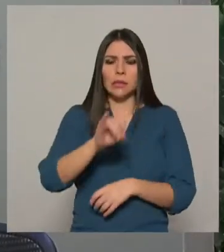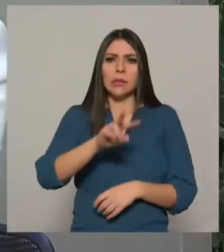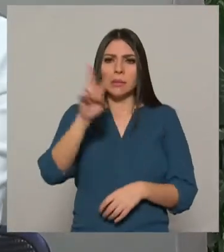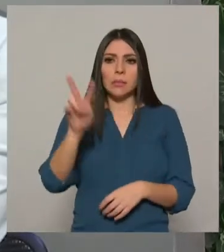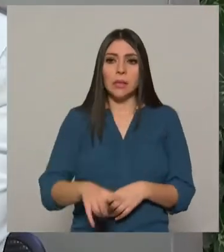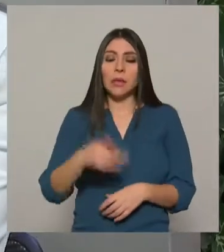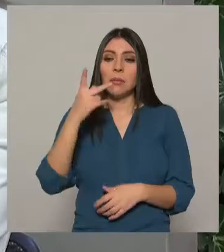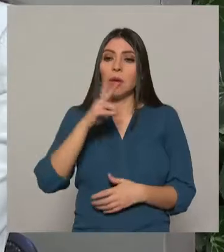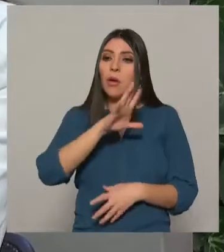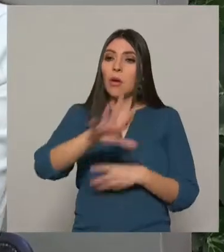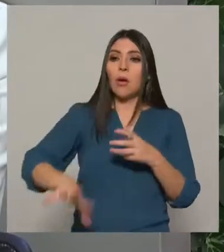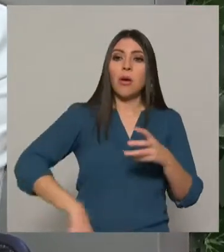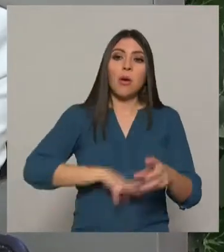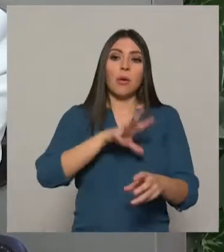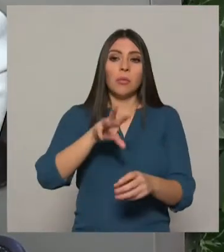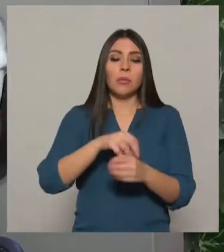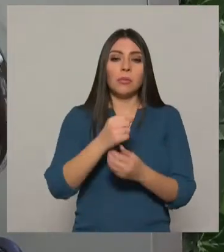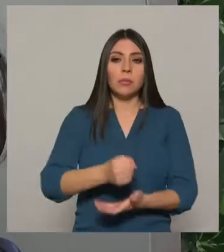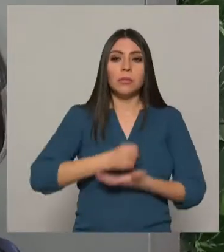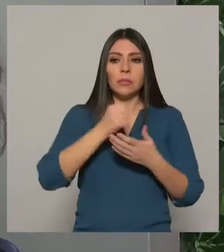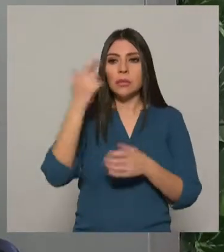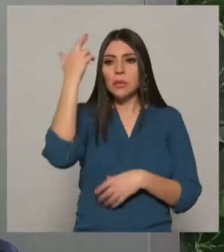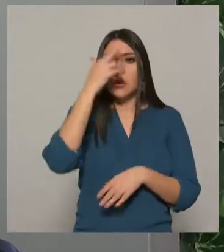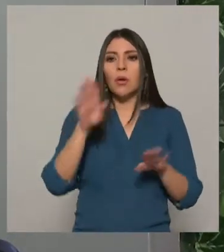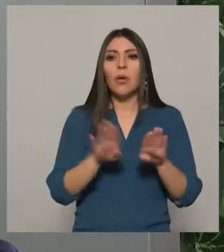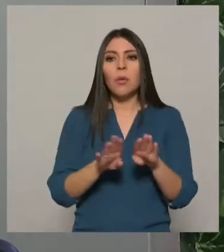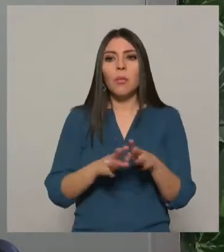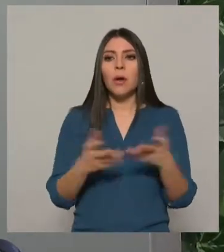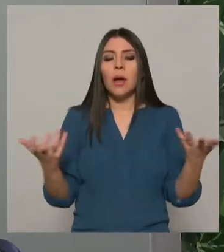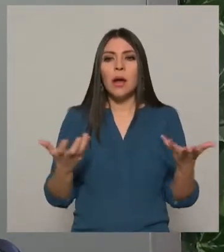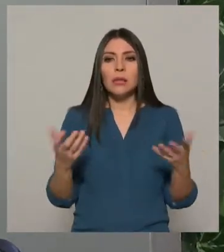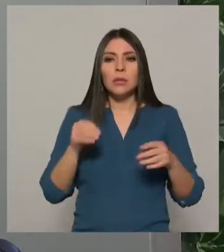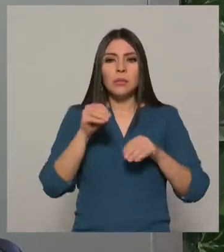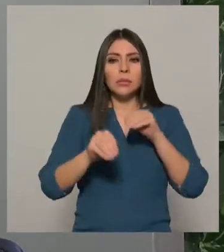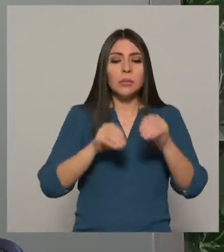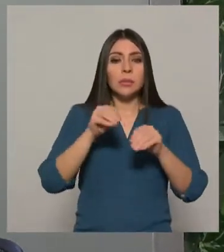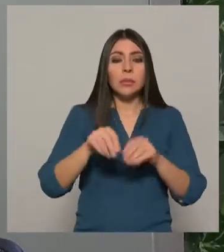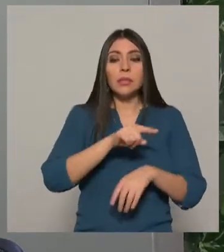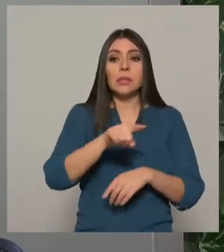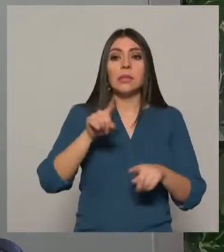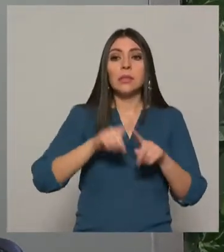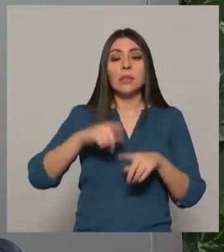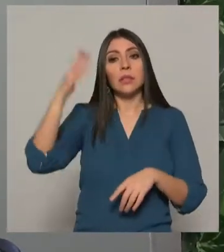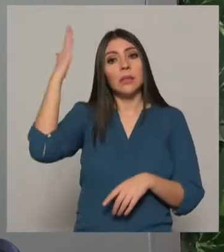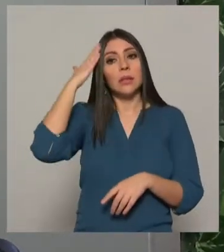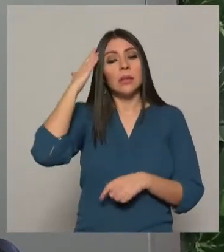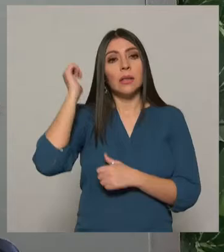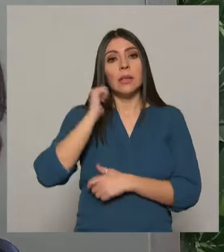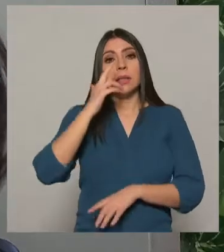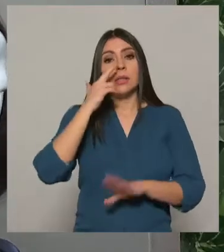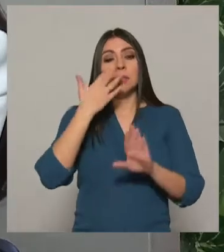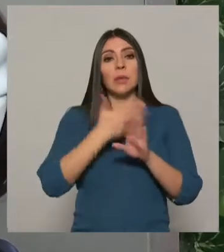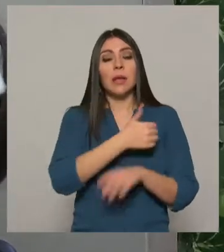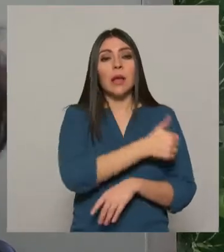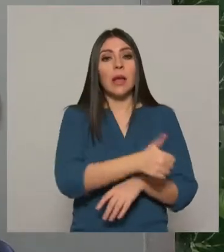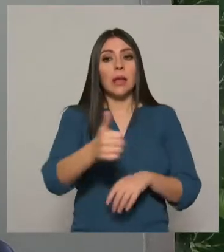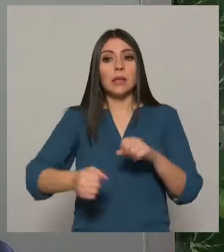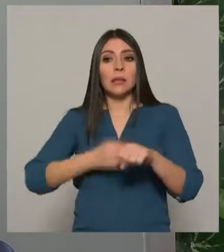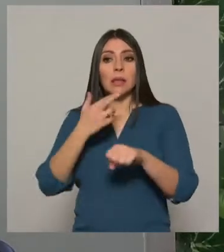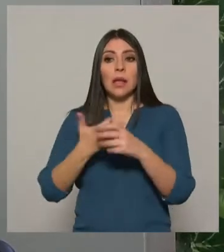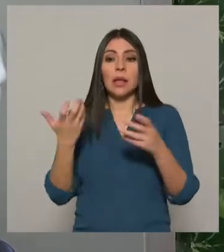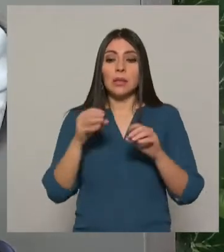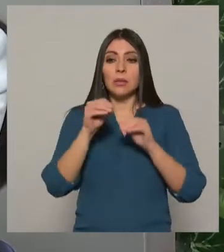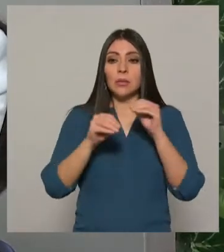cierto. Entonces, revisemos cómo se va construyendo. No son ni siquiera los titulares de las dependencias quienes van construyendo el